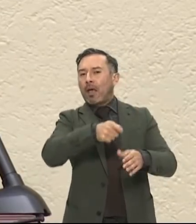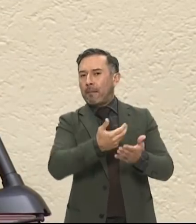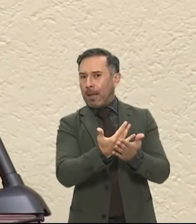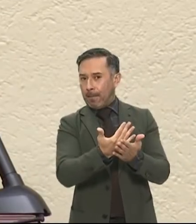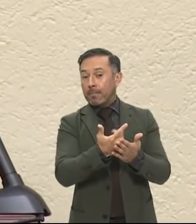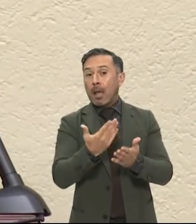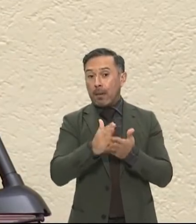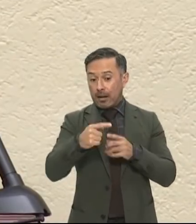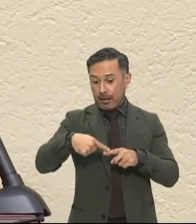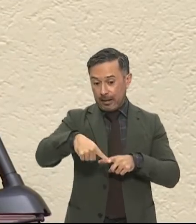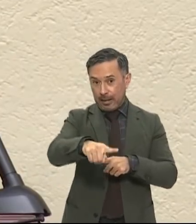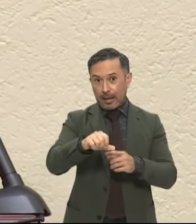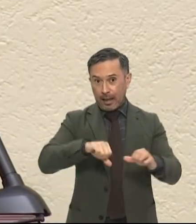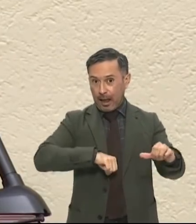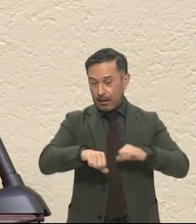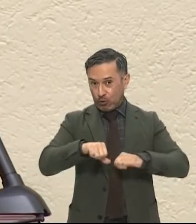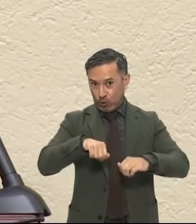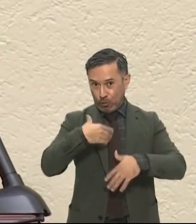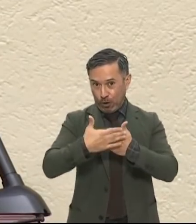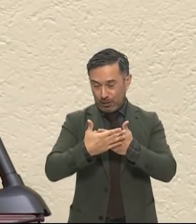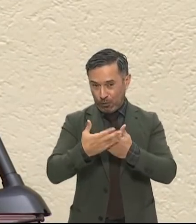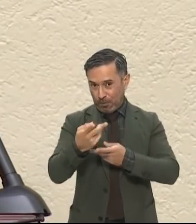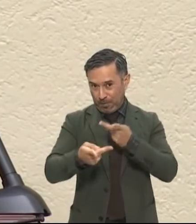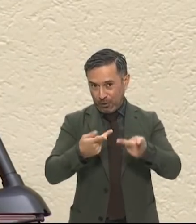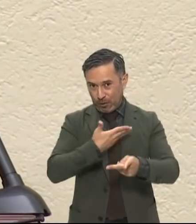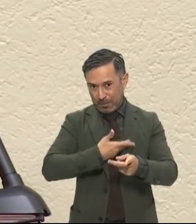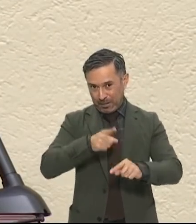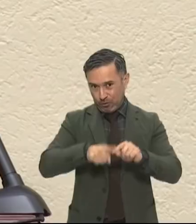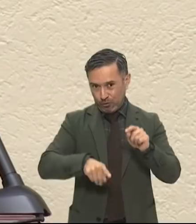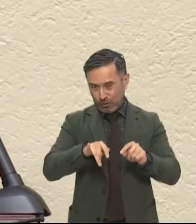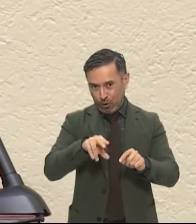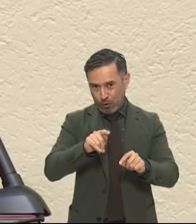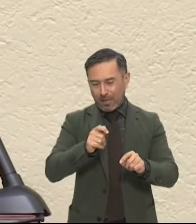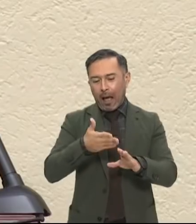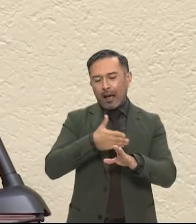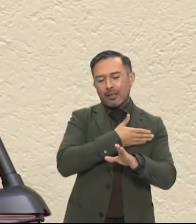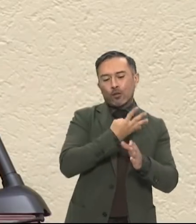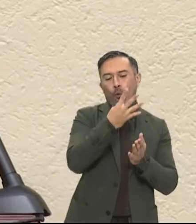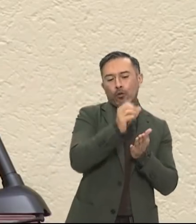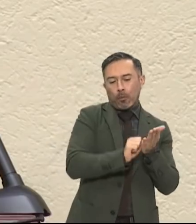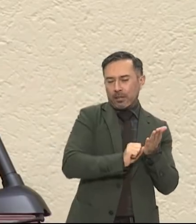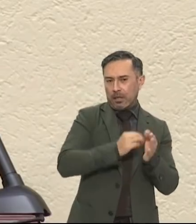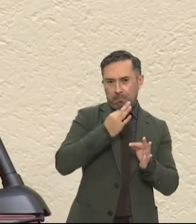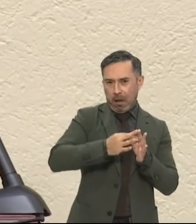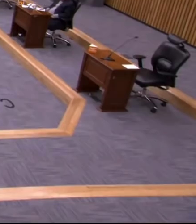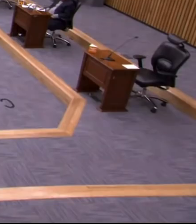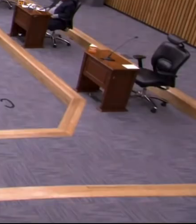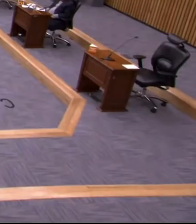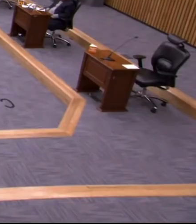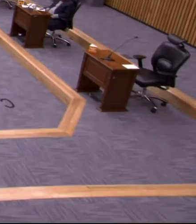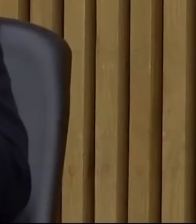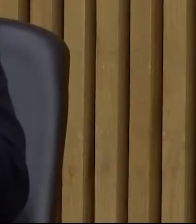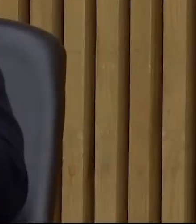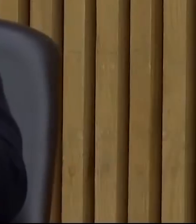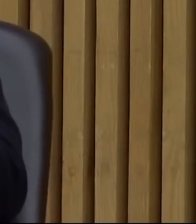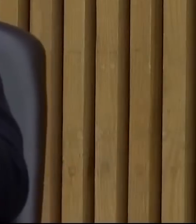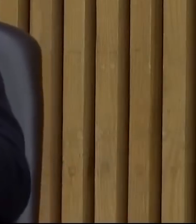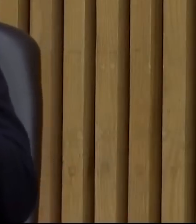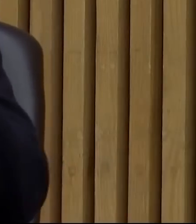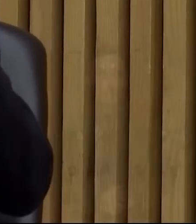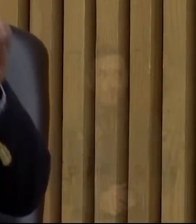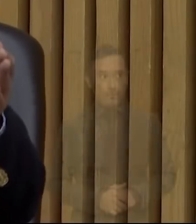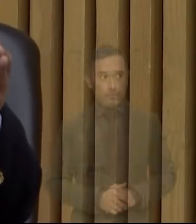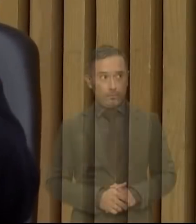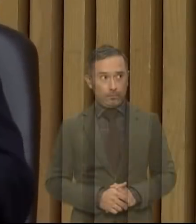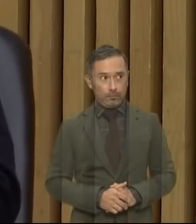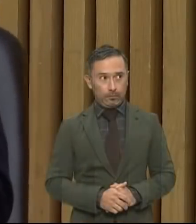la convocatoria para una revocación de mandato se emita, consideró el consejero presidente Lorenzo Córdoba. Durante el debate de este punto